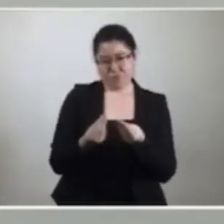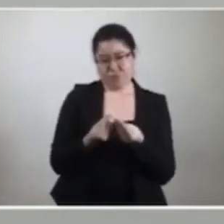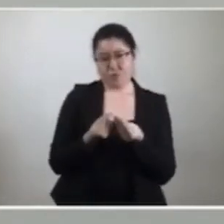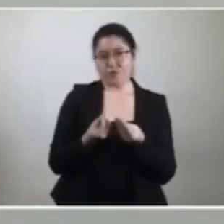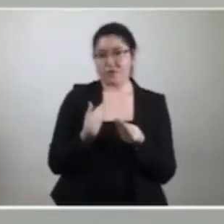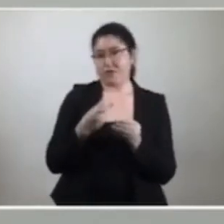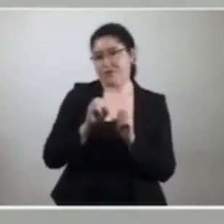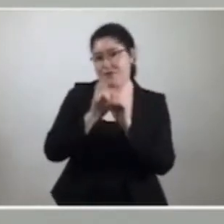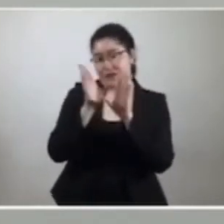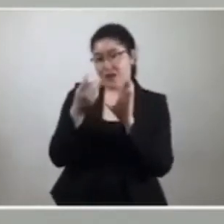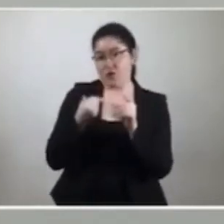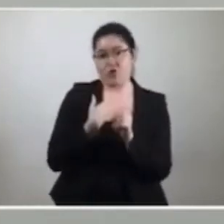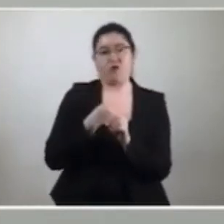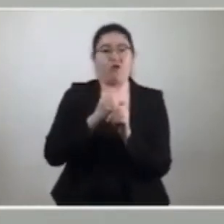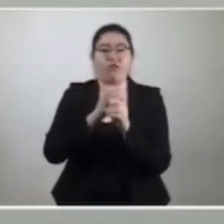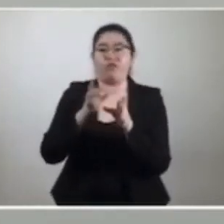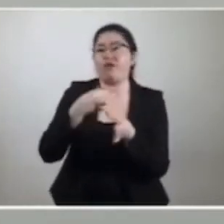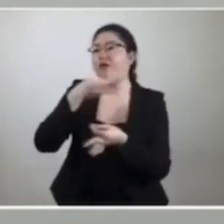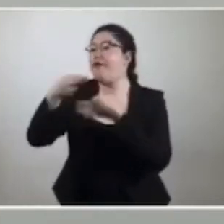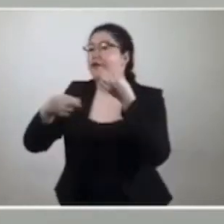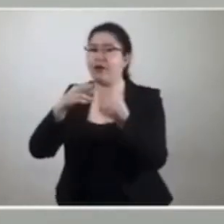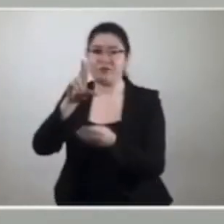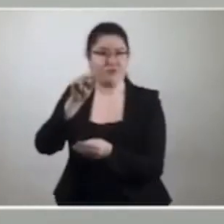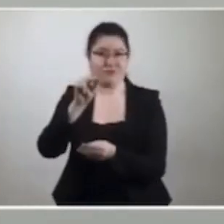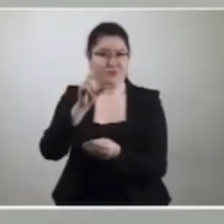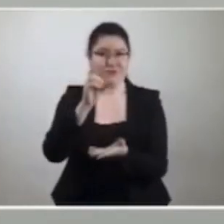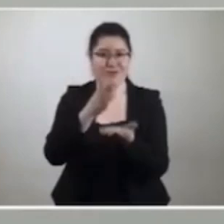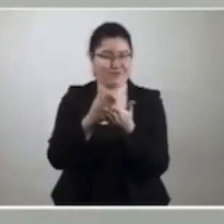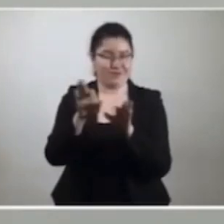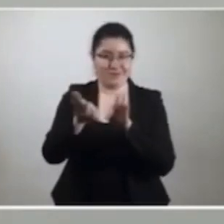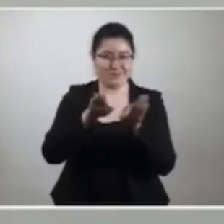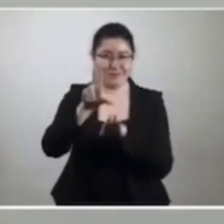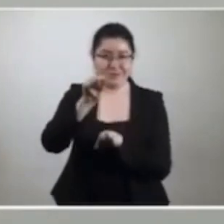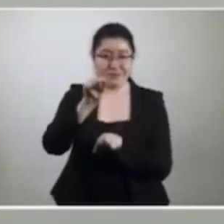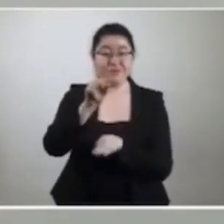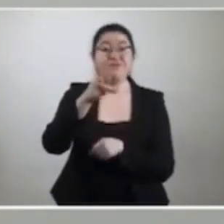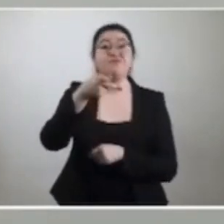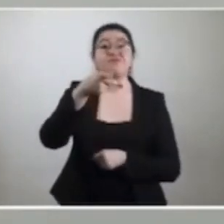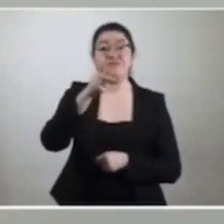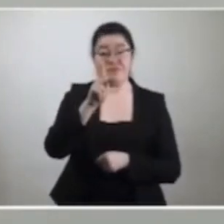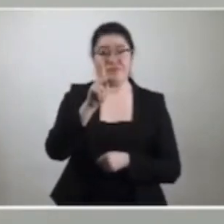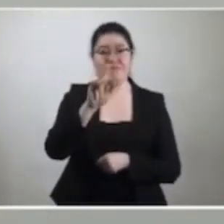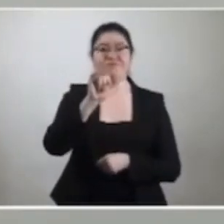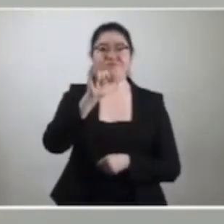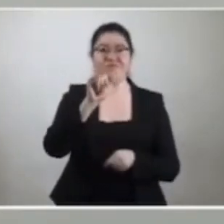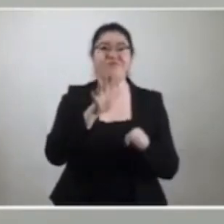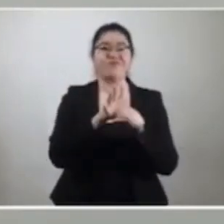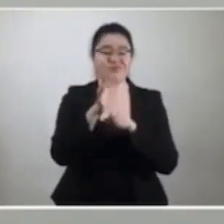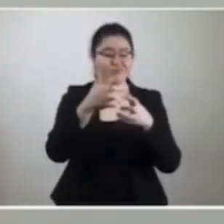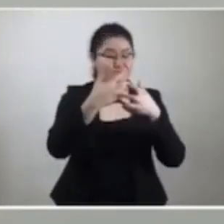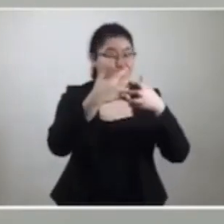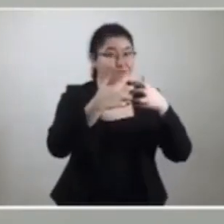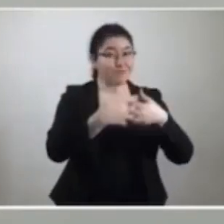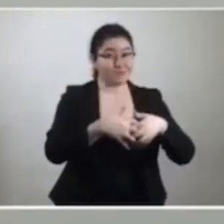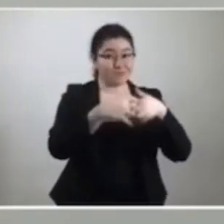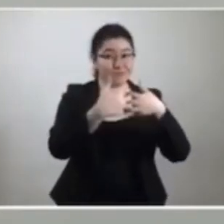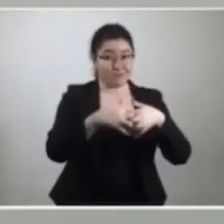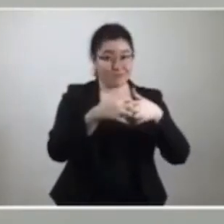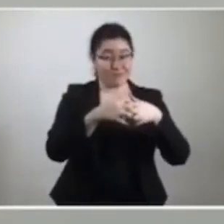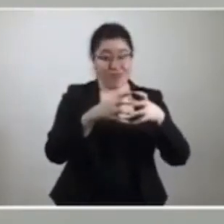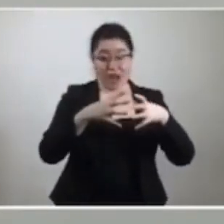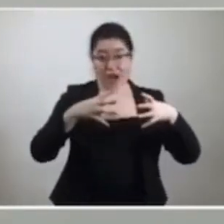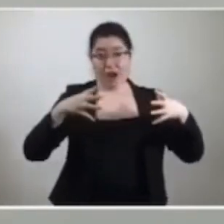datos personales no los voy a conocer, de los trabajadores y trabajadoras, pero sí de las empresas,